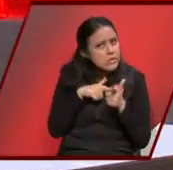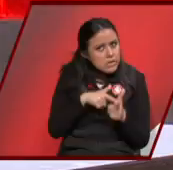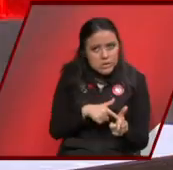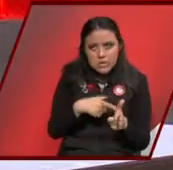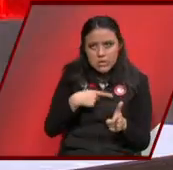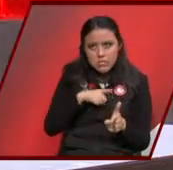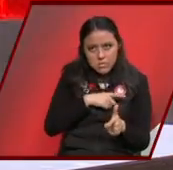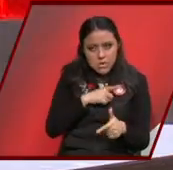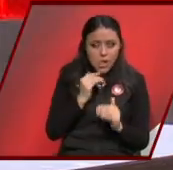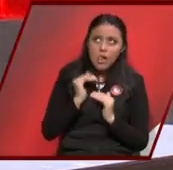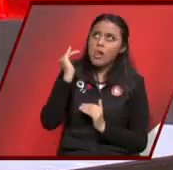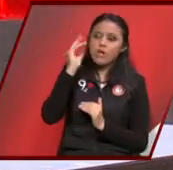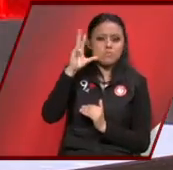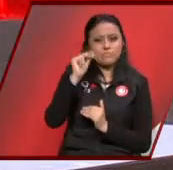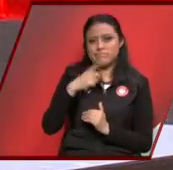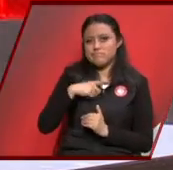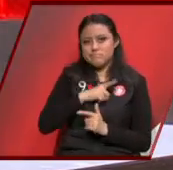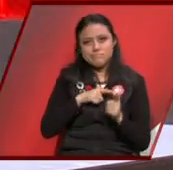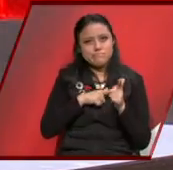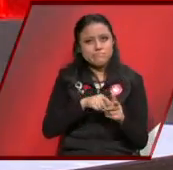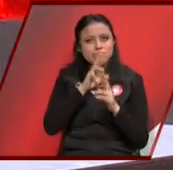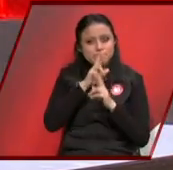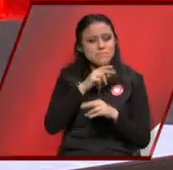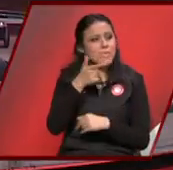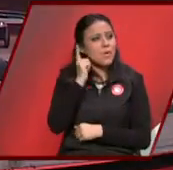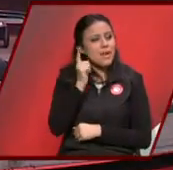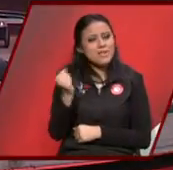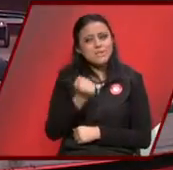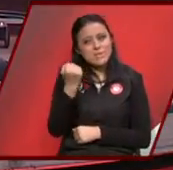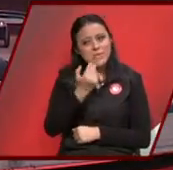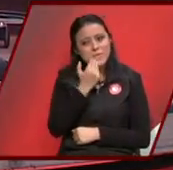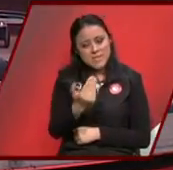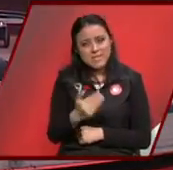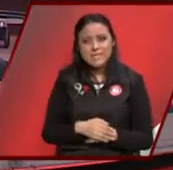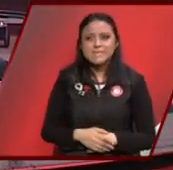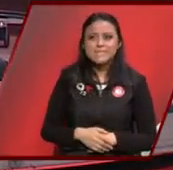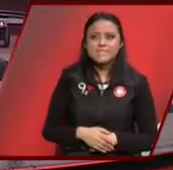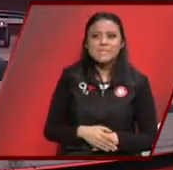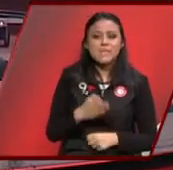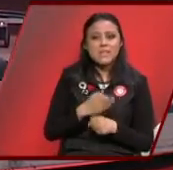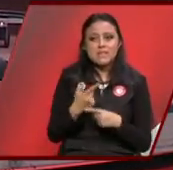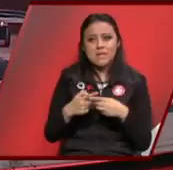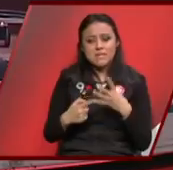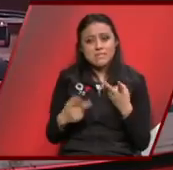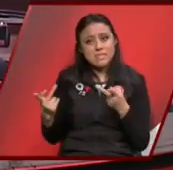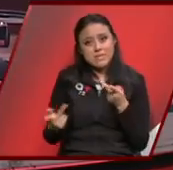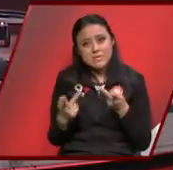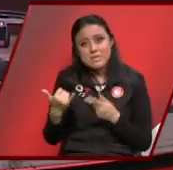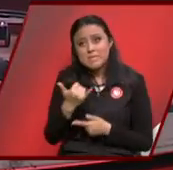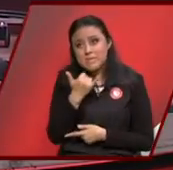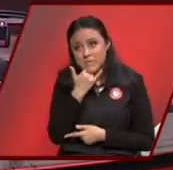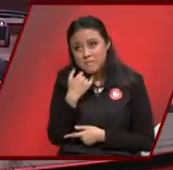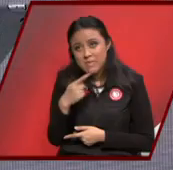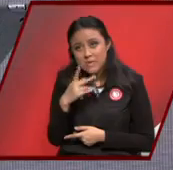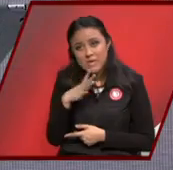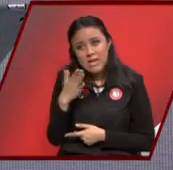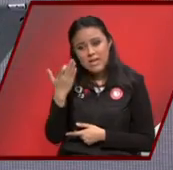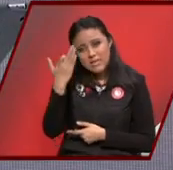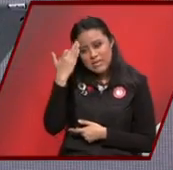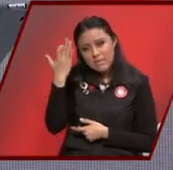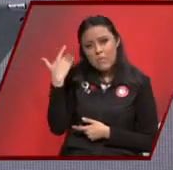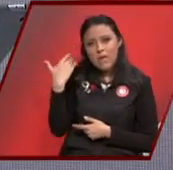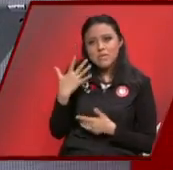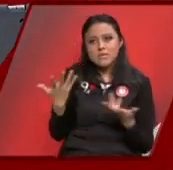la tierra si no resuelves los problemas. Alejandra, le deseo lo mejor de lo mejor. Muchas gracias. Tengo un paquete de preguntas, pero había otras que ya me han